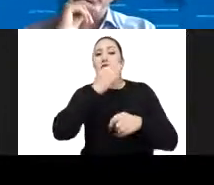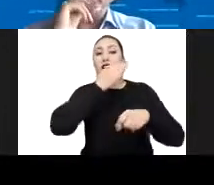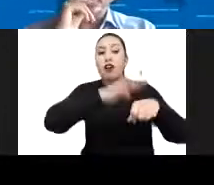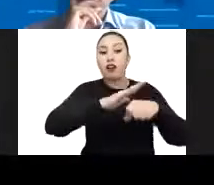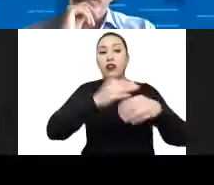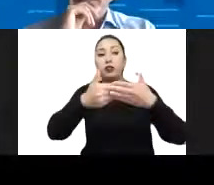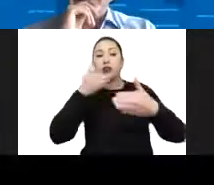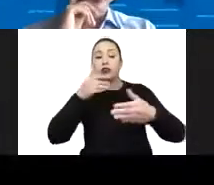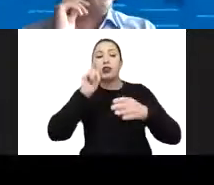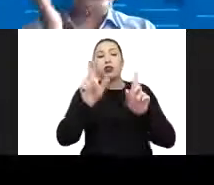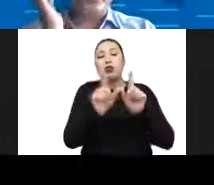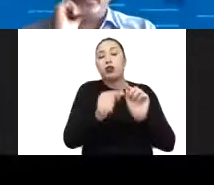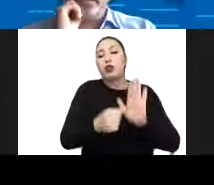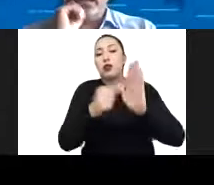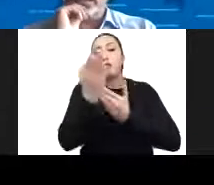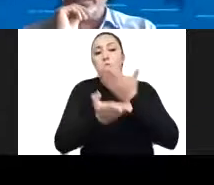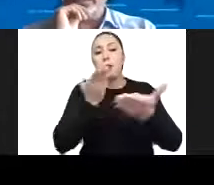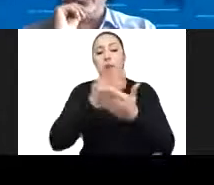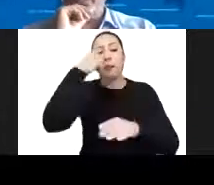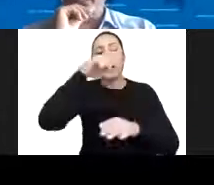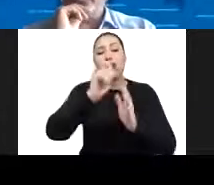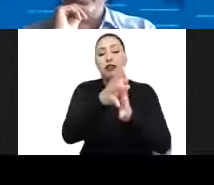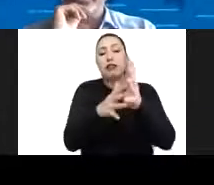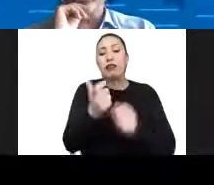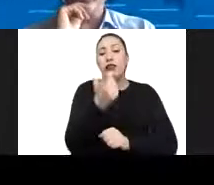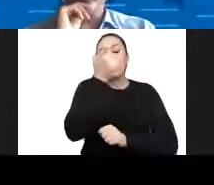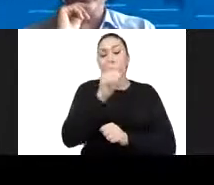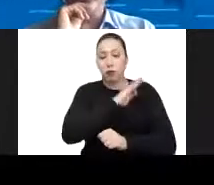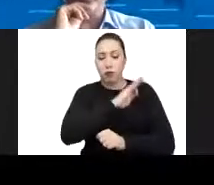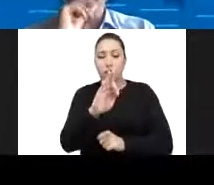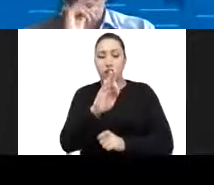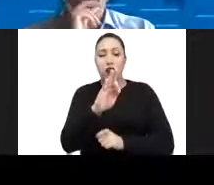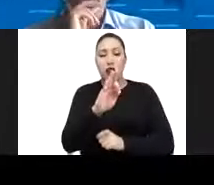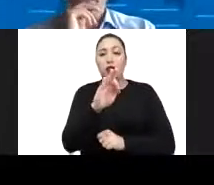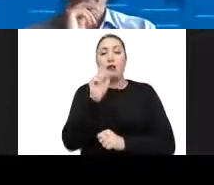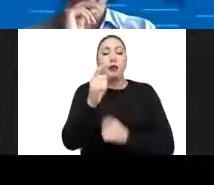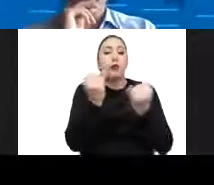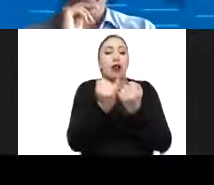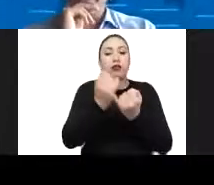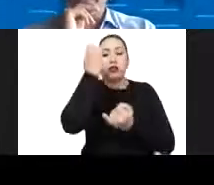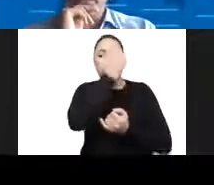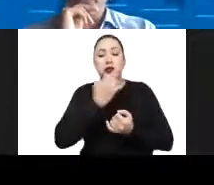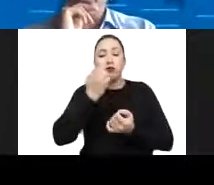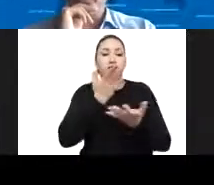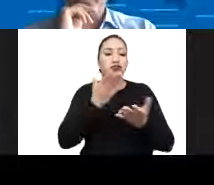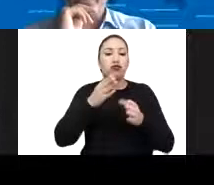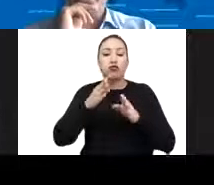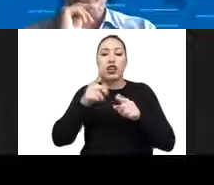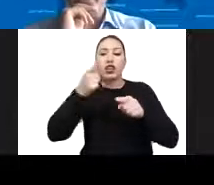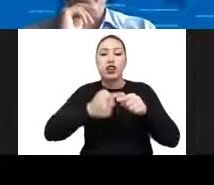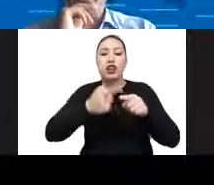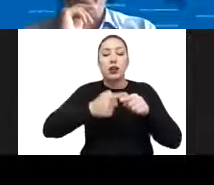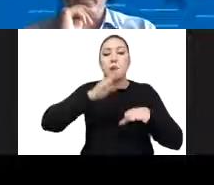minimiza costos. No nos dice nada de la equidad social, los efectos distributivos de esto, de qué manera, quiénes son los que